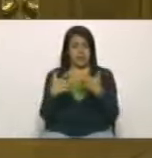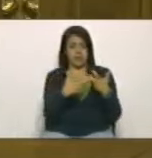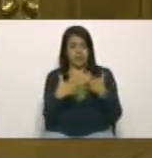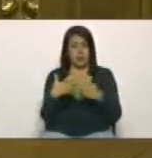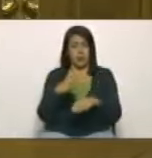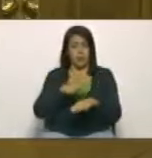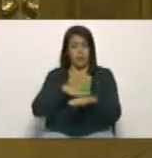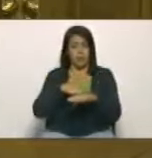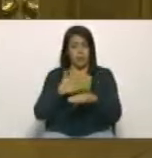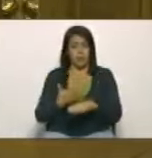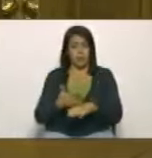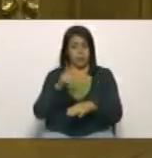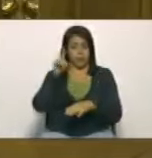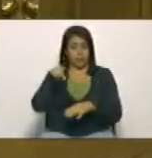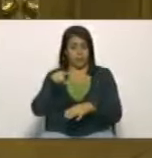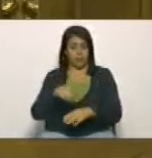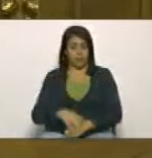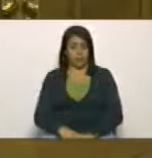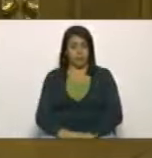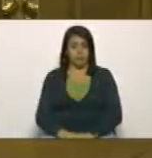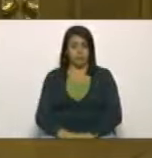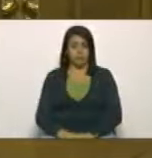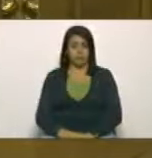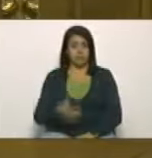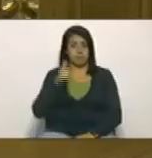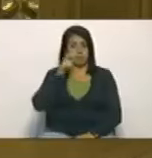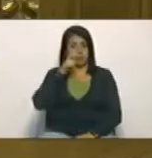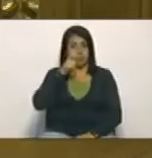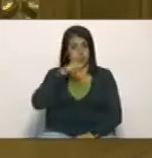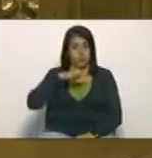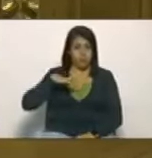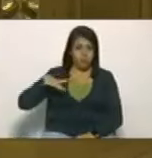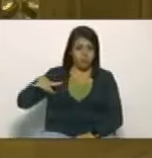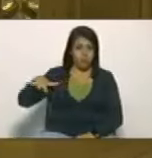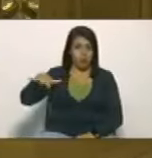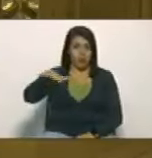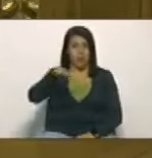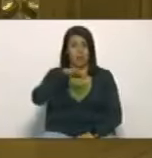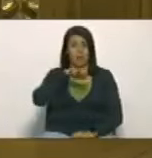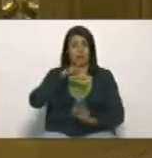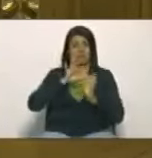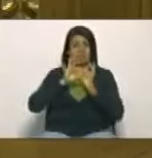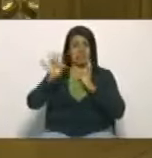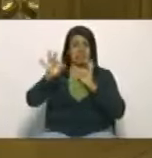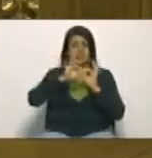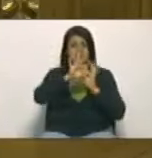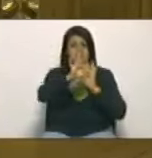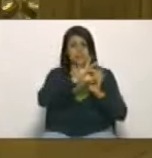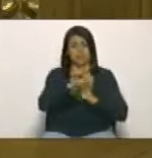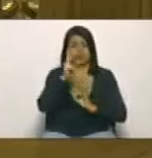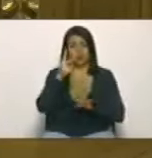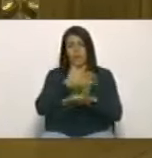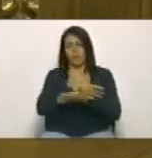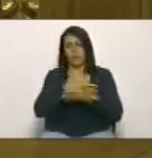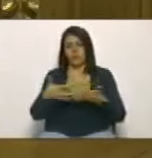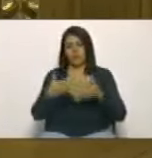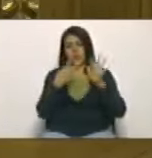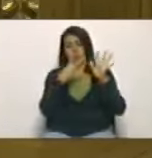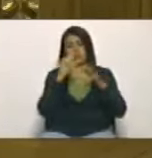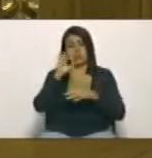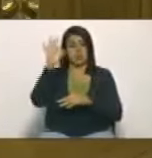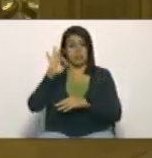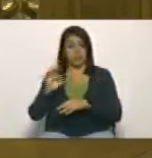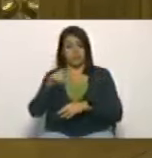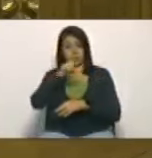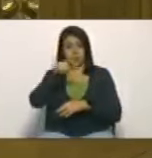Porque además de ello, hay una población desplazada. Hay un número de 2 millones, del 80%